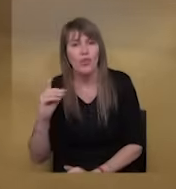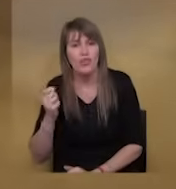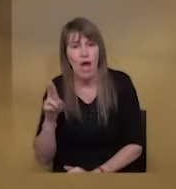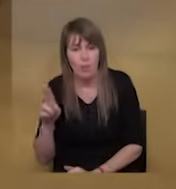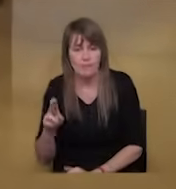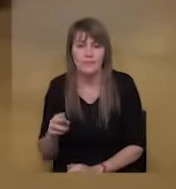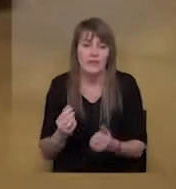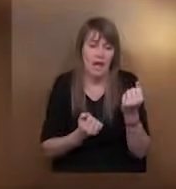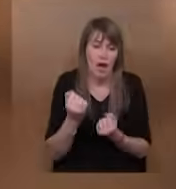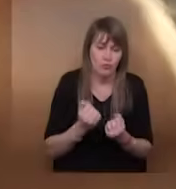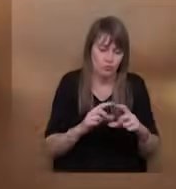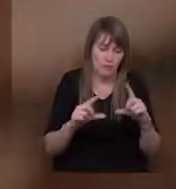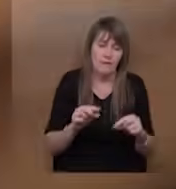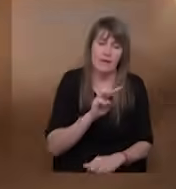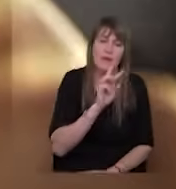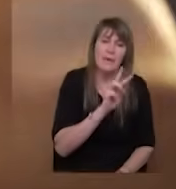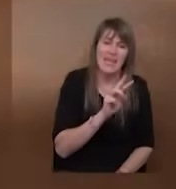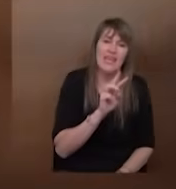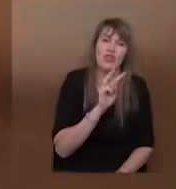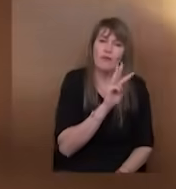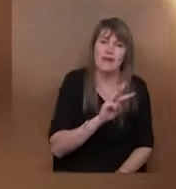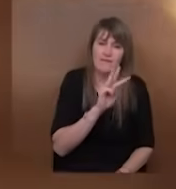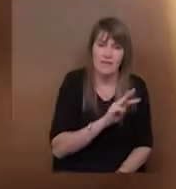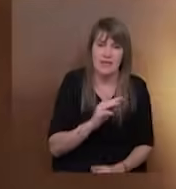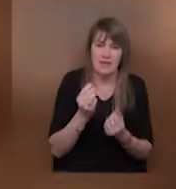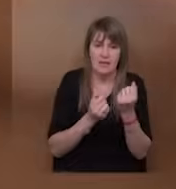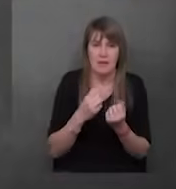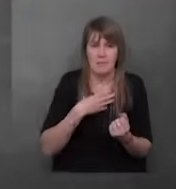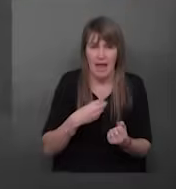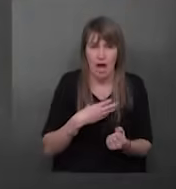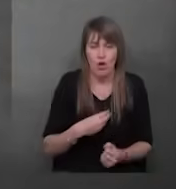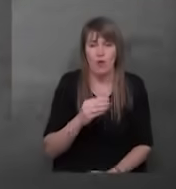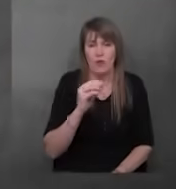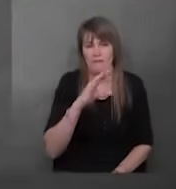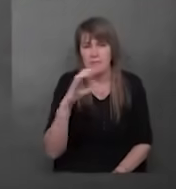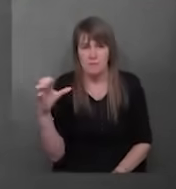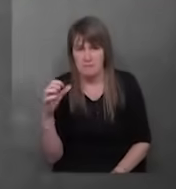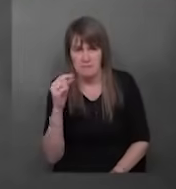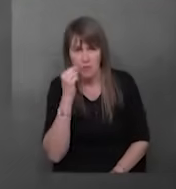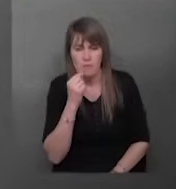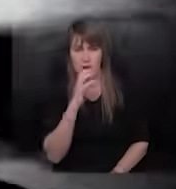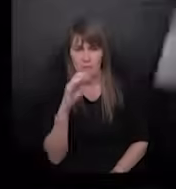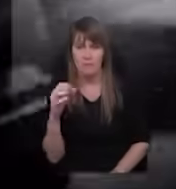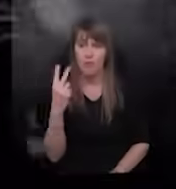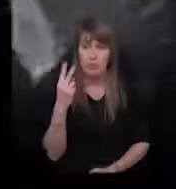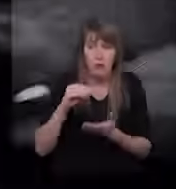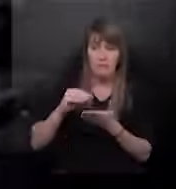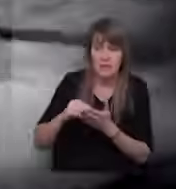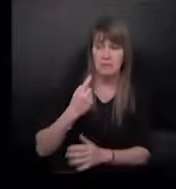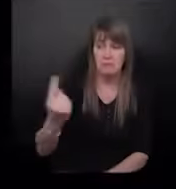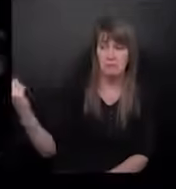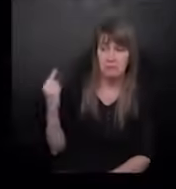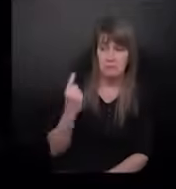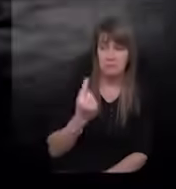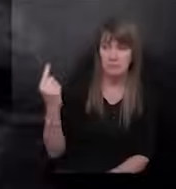en mi poder, un VW blanco matrícula 505-210 ficticia. Pasamos un par de veces por el lugar sin registrar nada